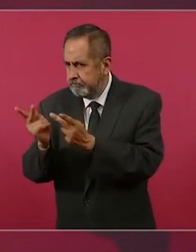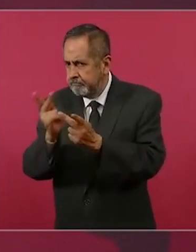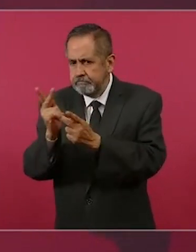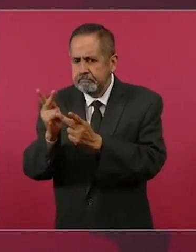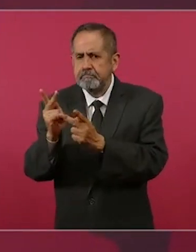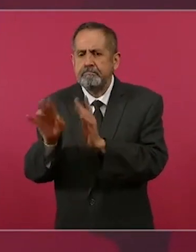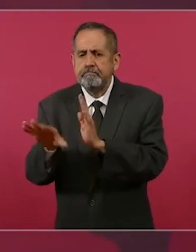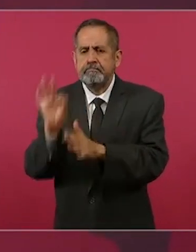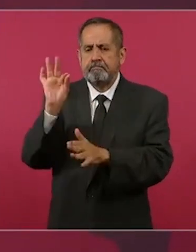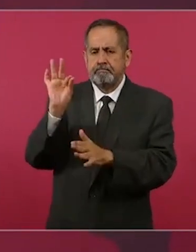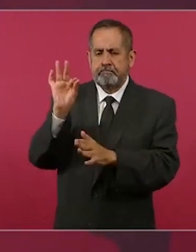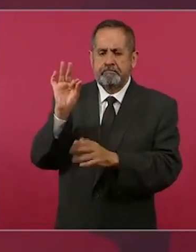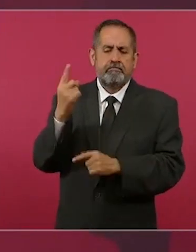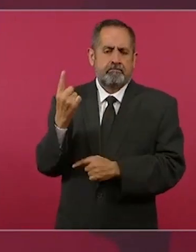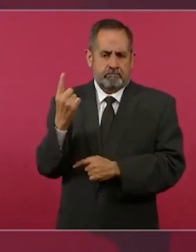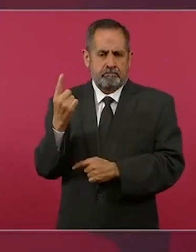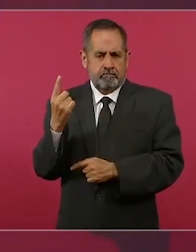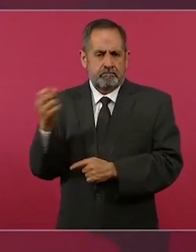elegir